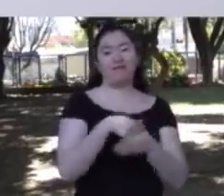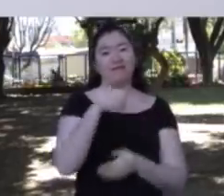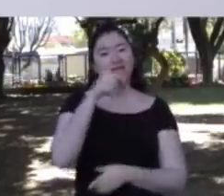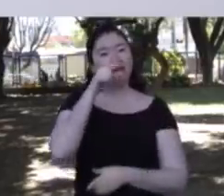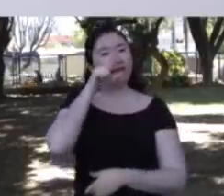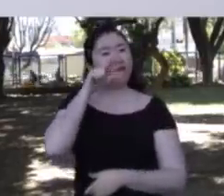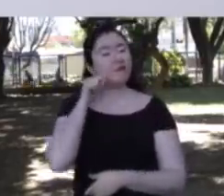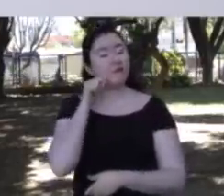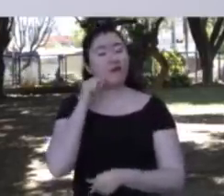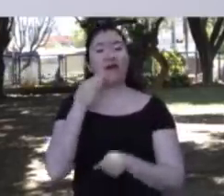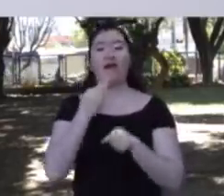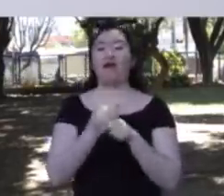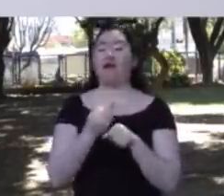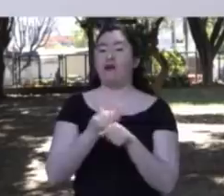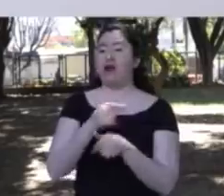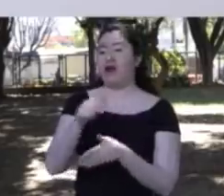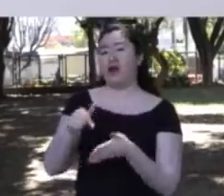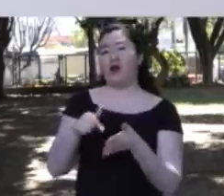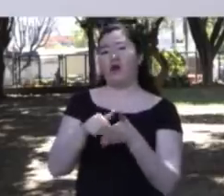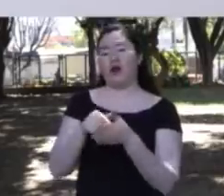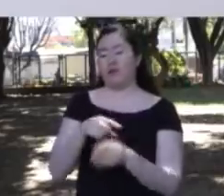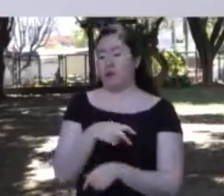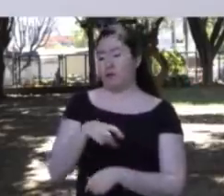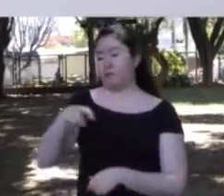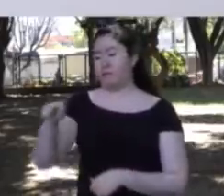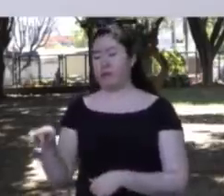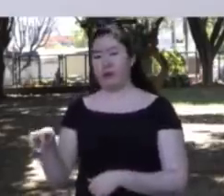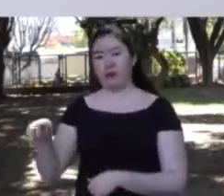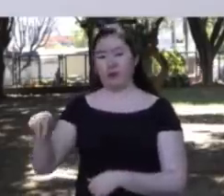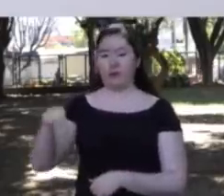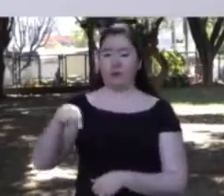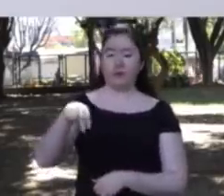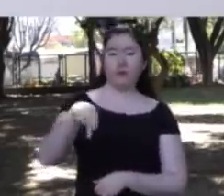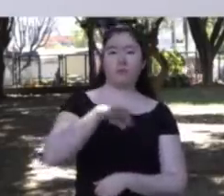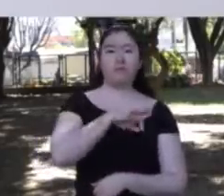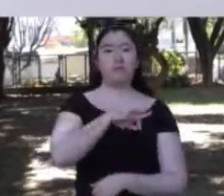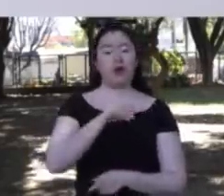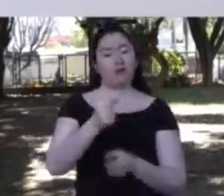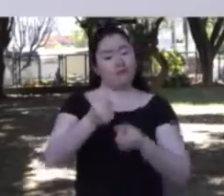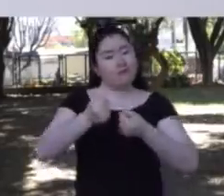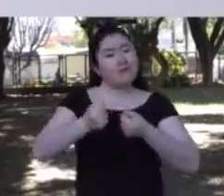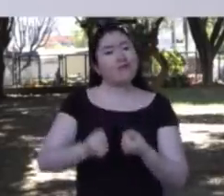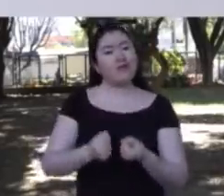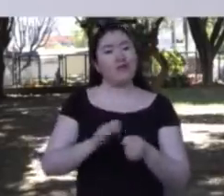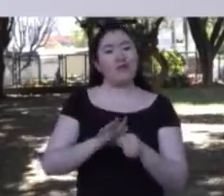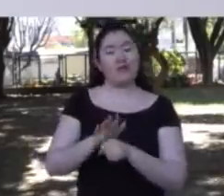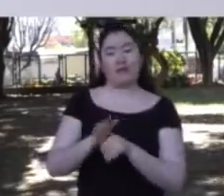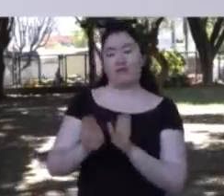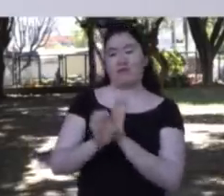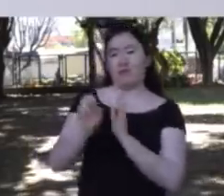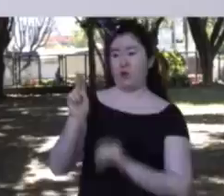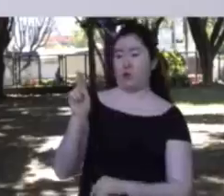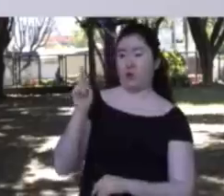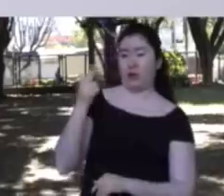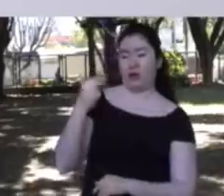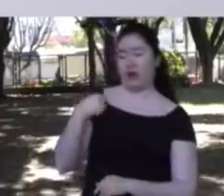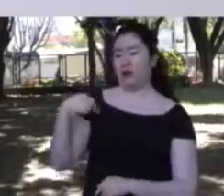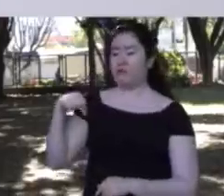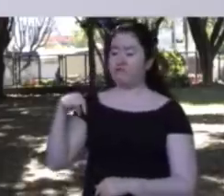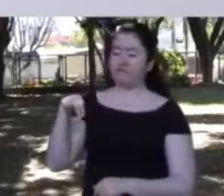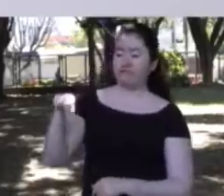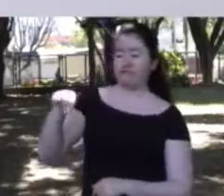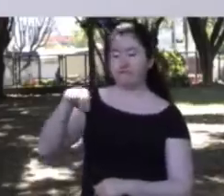sendero seguro que va a permitir transbordar, si es necesario, de aquí al Metro Zapata hacia Ciudad Universitaria, y si no,